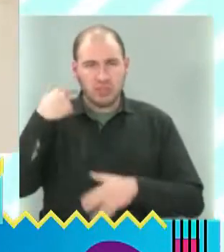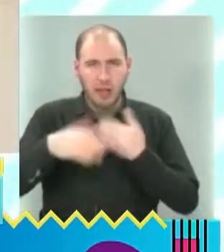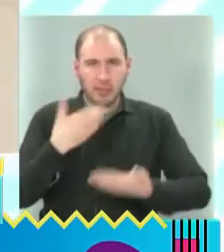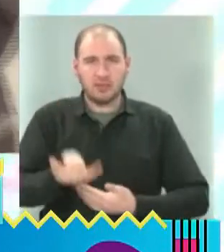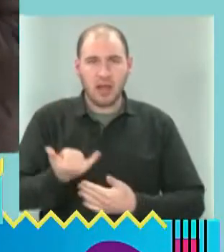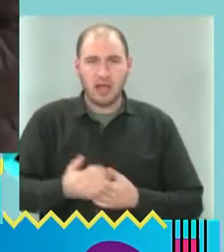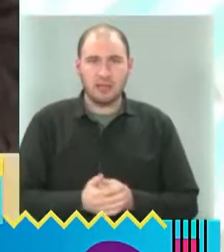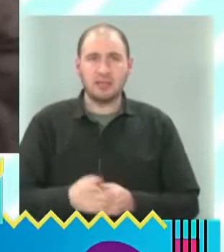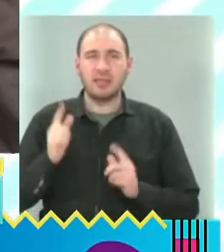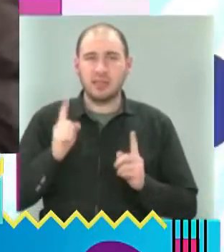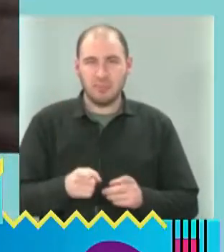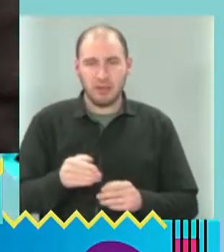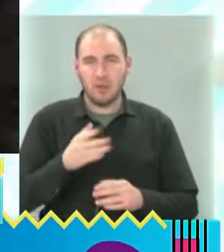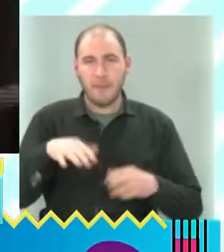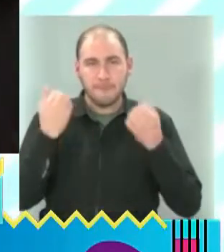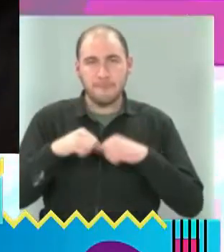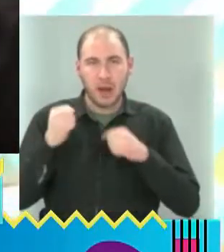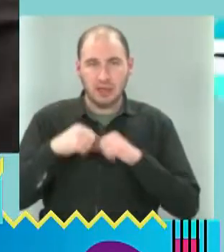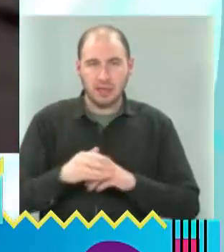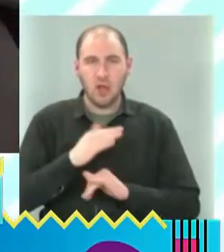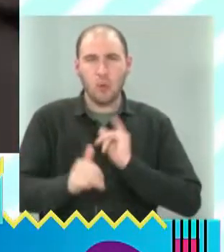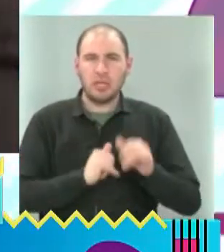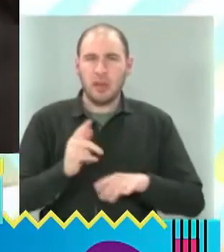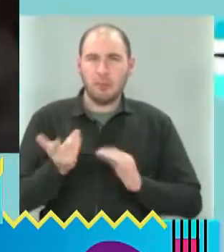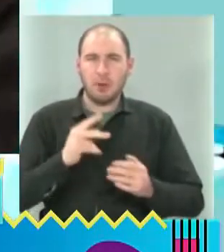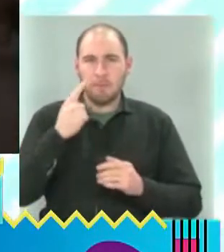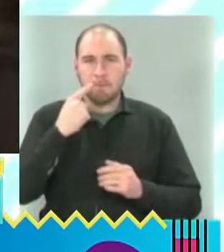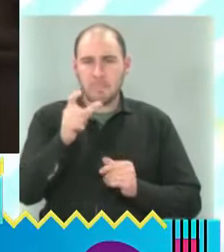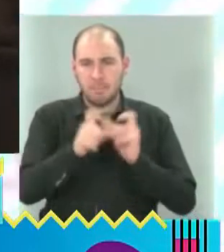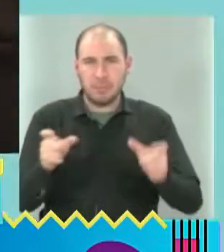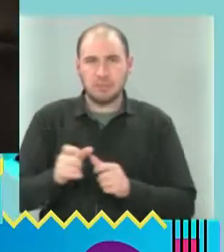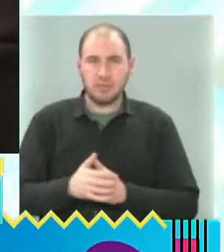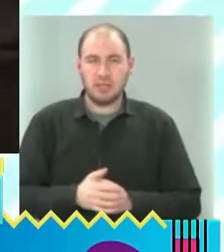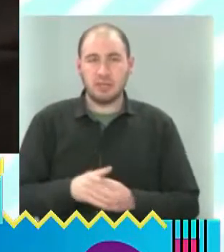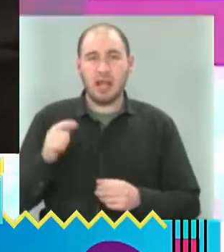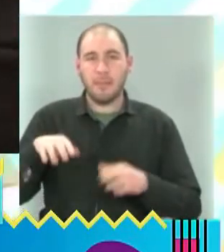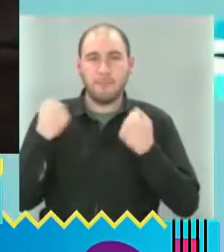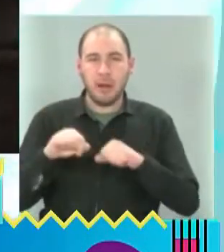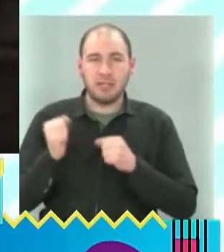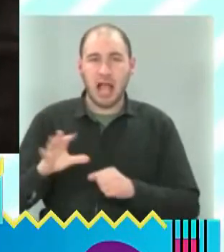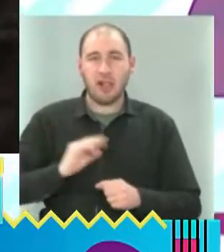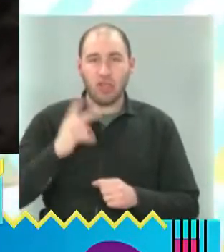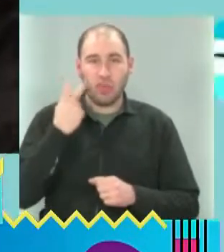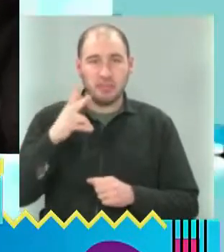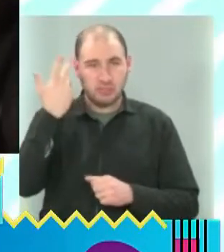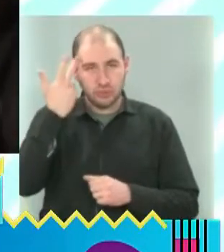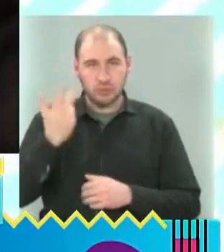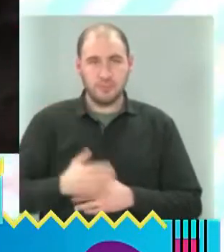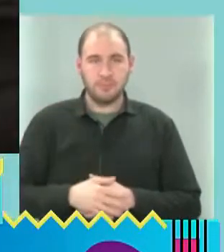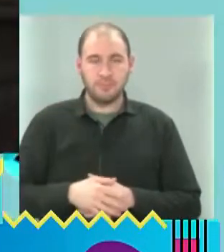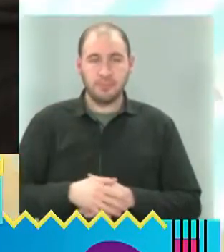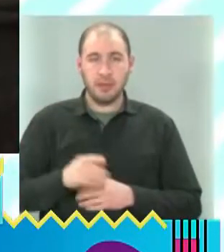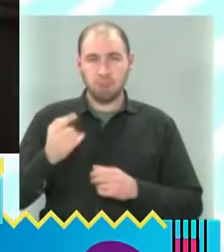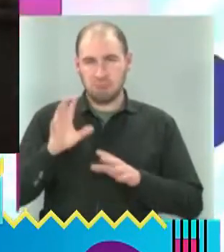capacitado y que están también realizando entrenamientos. Estamos hablando más de 1.000 personas que están con estos entrenamientos en el año 2018, ¿no?